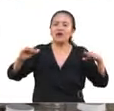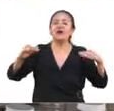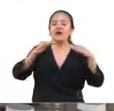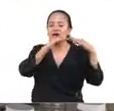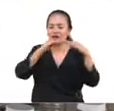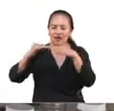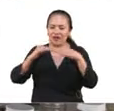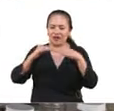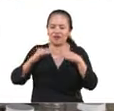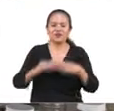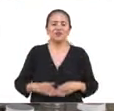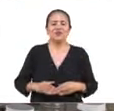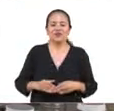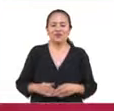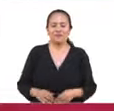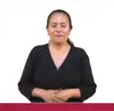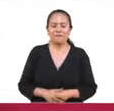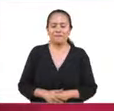en mi comunidad.